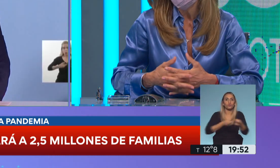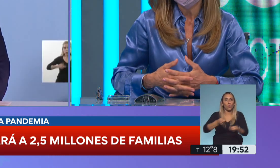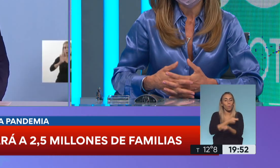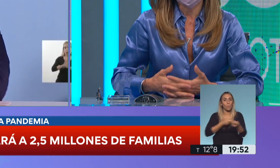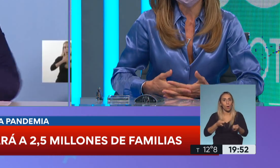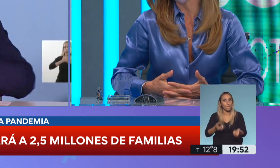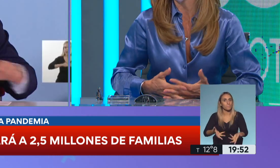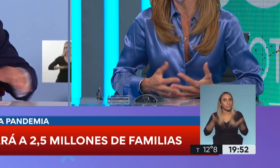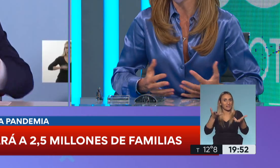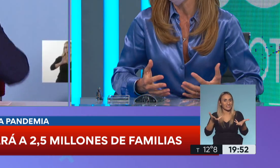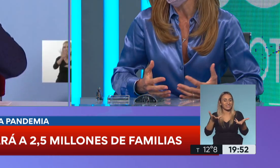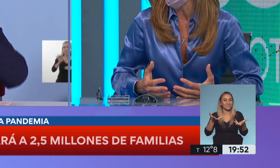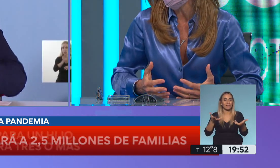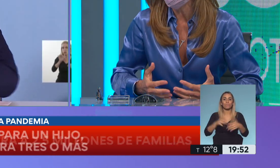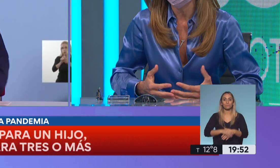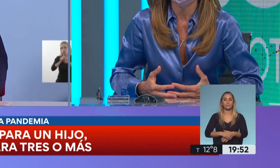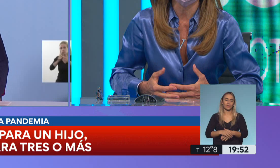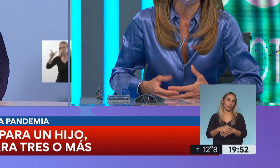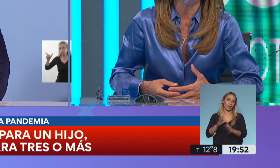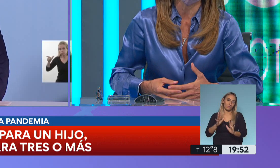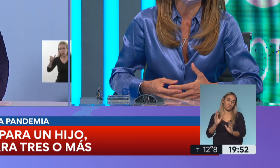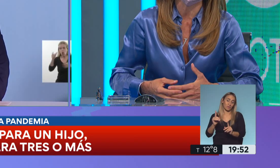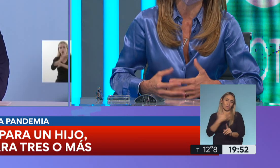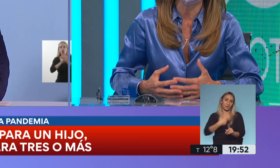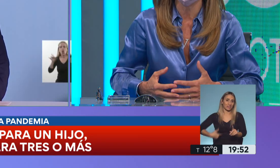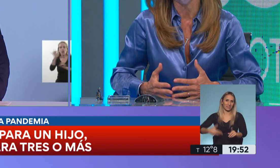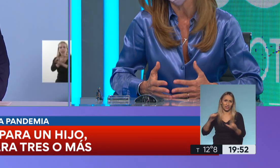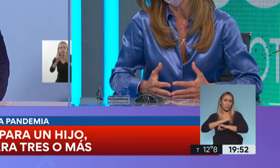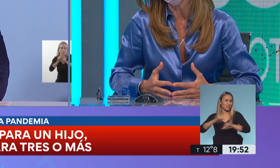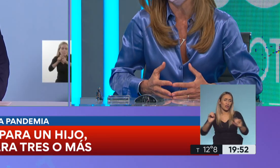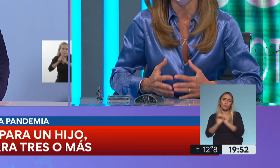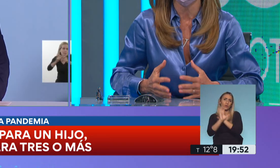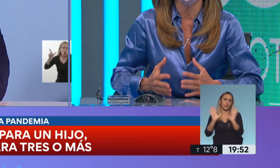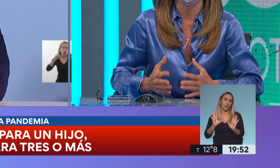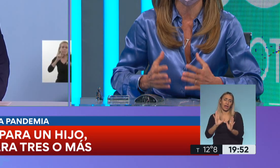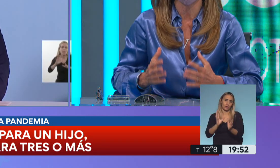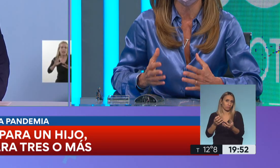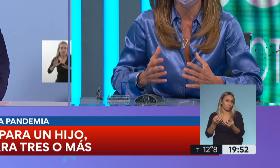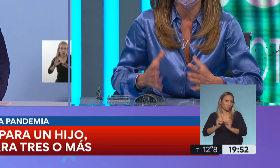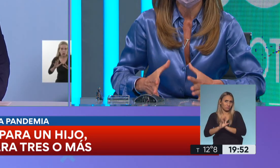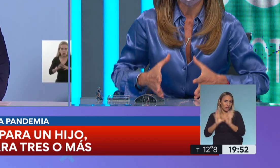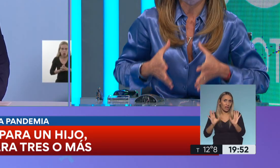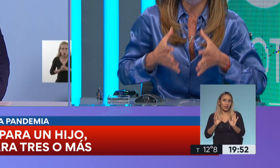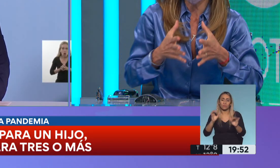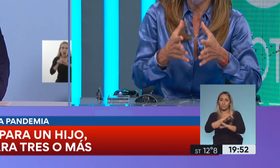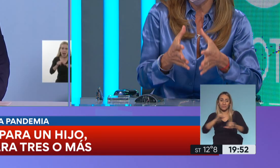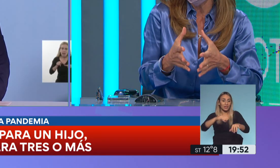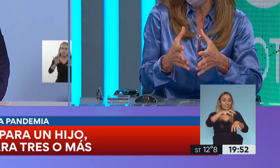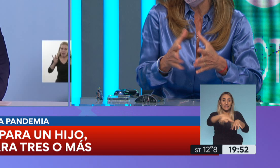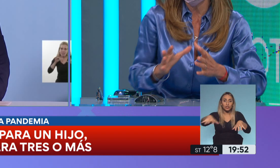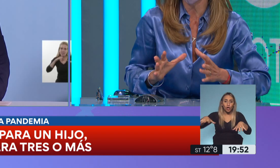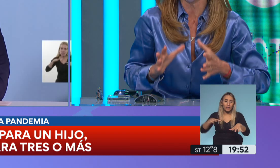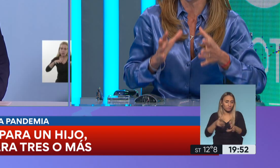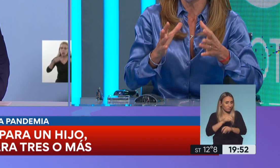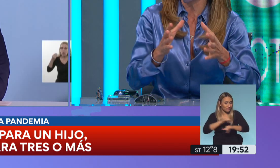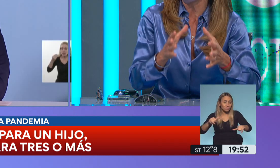consumo. Creo que lo más fuerte es lo que ha dicho nuestro presidente, en un mensaje muy claro y contundente a los sectores donde le está diciendo vamos a hacer un